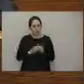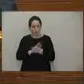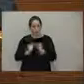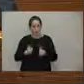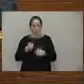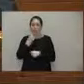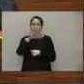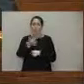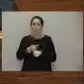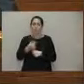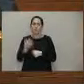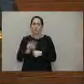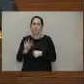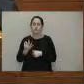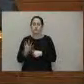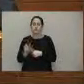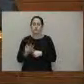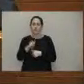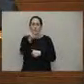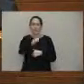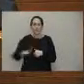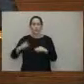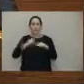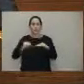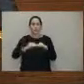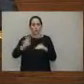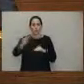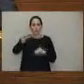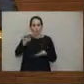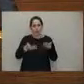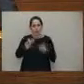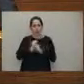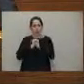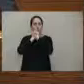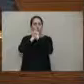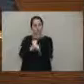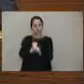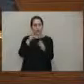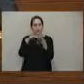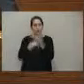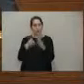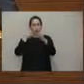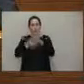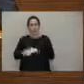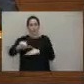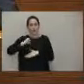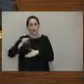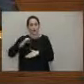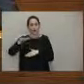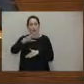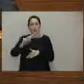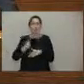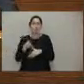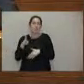era el referido a aquellos usuarios valorados como dependientes que acceden a una residencia del ERA con derecho a obtener una plaza